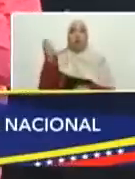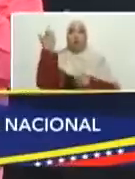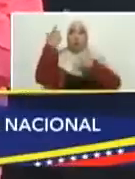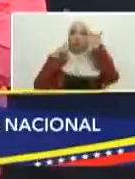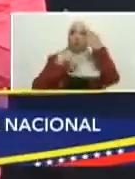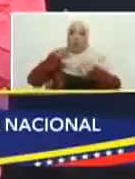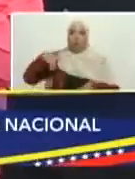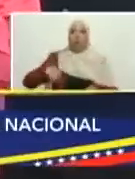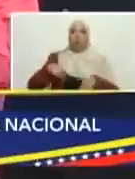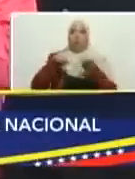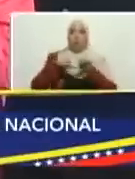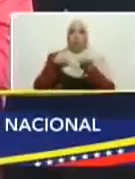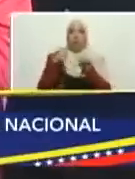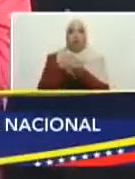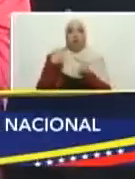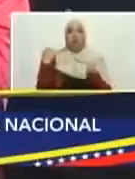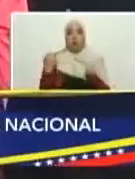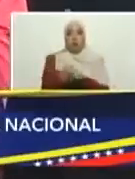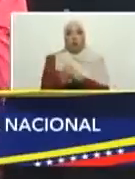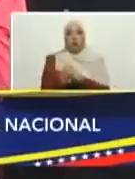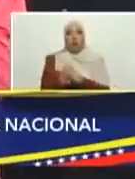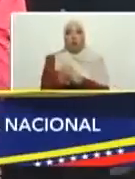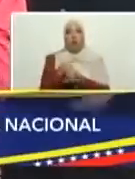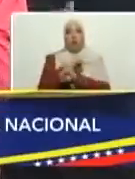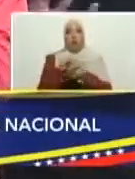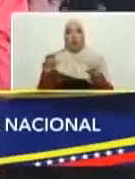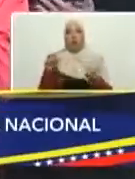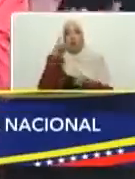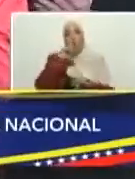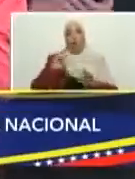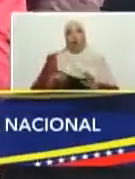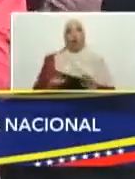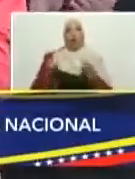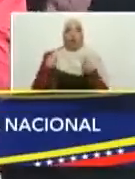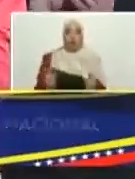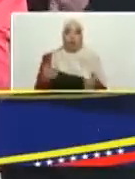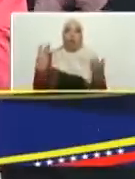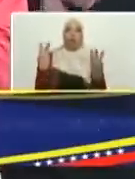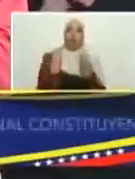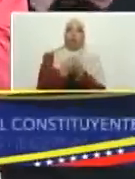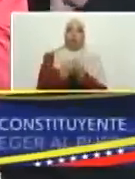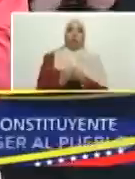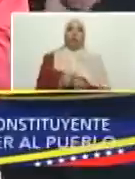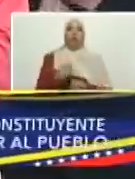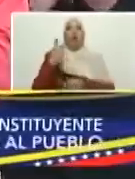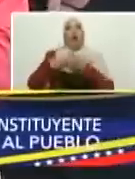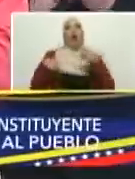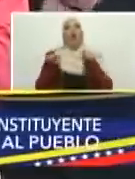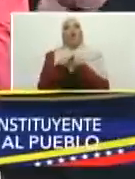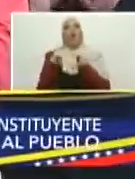chavistas, y nos seguiremos reinventando para que le arda al imperialismo y a sus